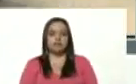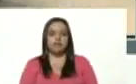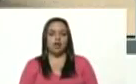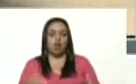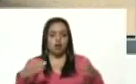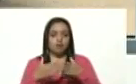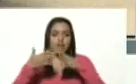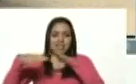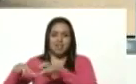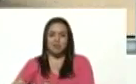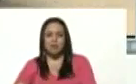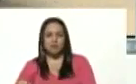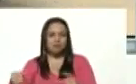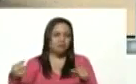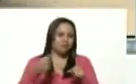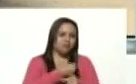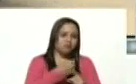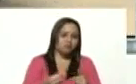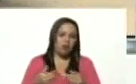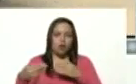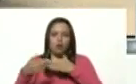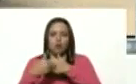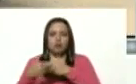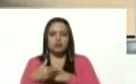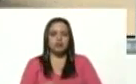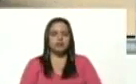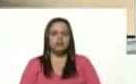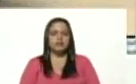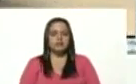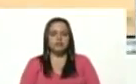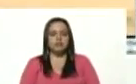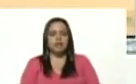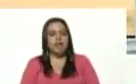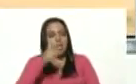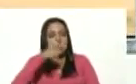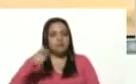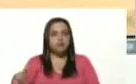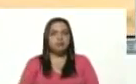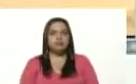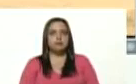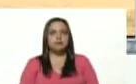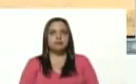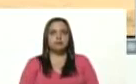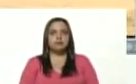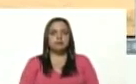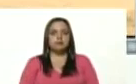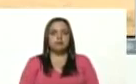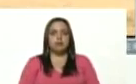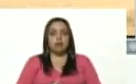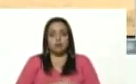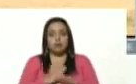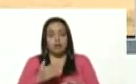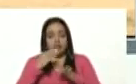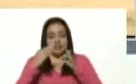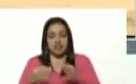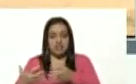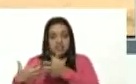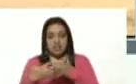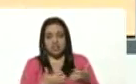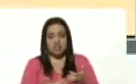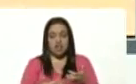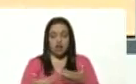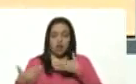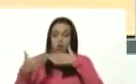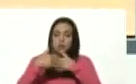capitalismo salvaje, neoliberal, contra el pueblo, porque la arremetida de la guerra económica es contra el